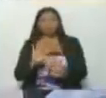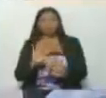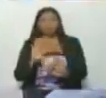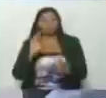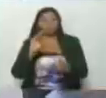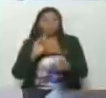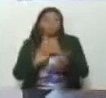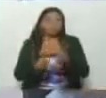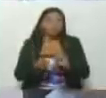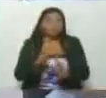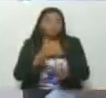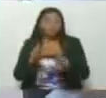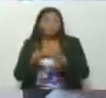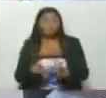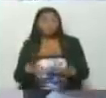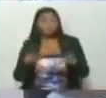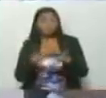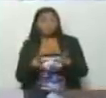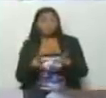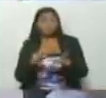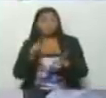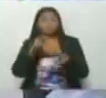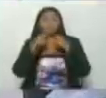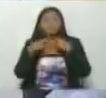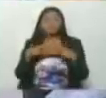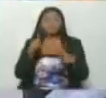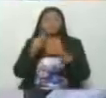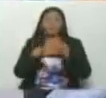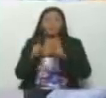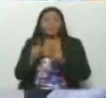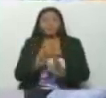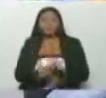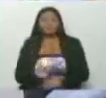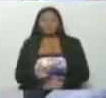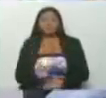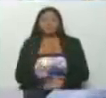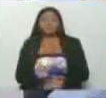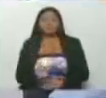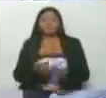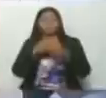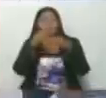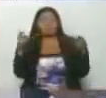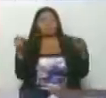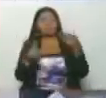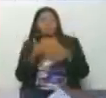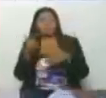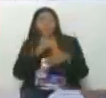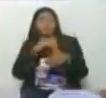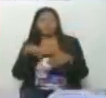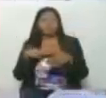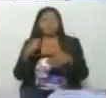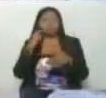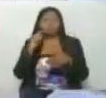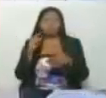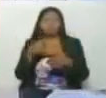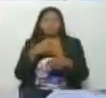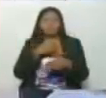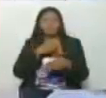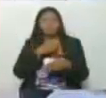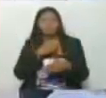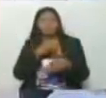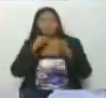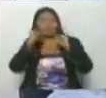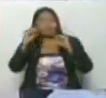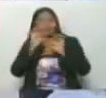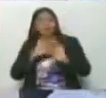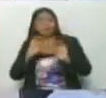y en territorio eso se ha perdido y no por si eso fuese generalizado nosotros no hubiésemos podido ganar